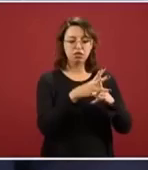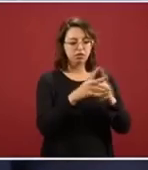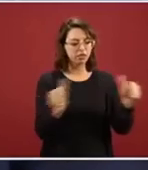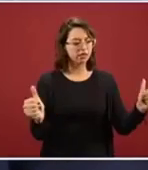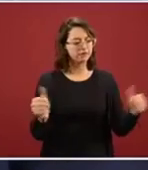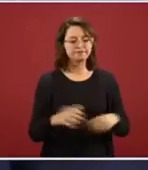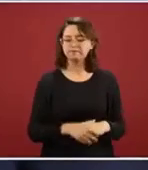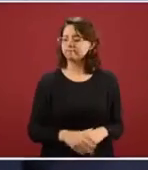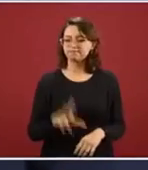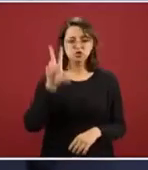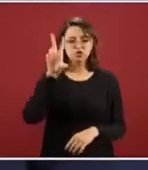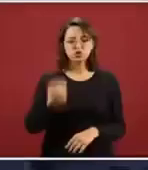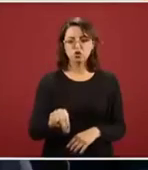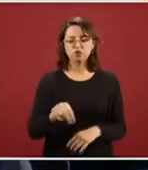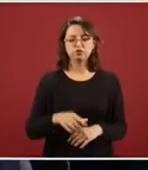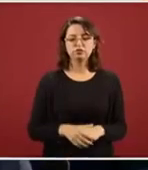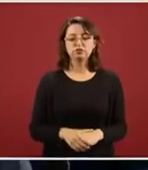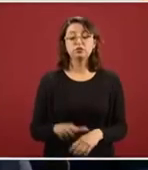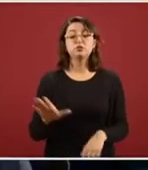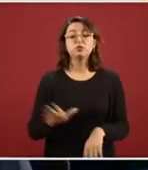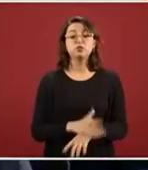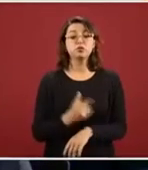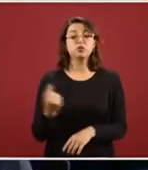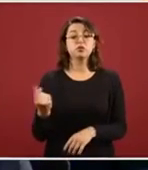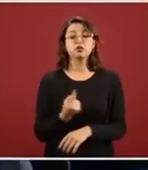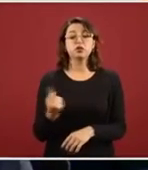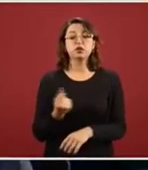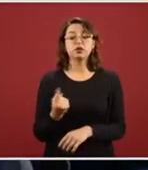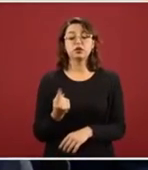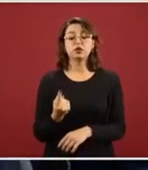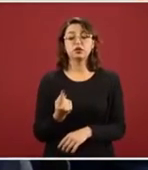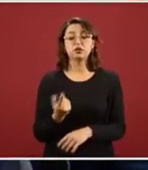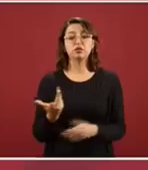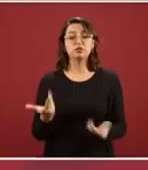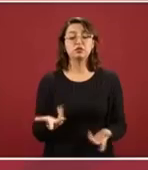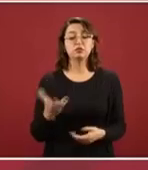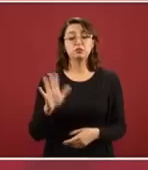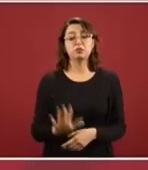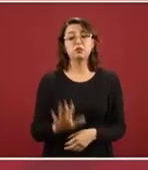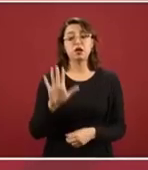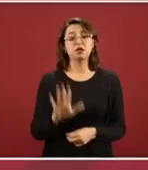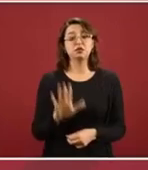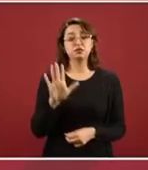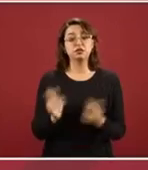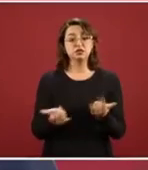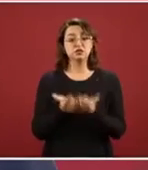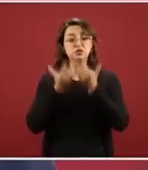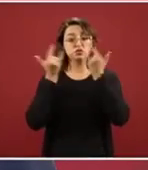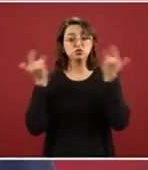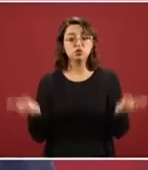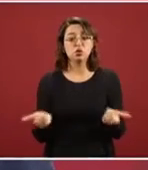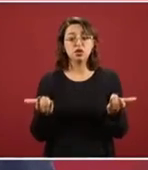libertad no, porque esa es como la libertad del zorro en el gallinero.